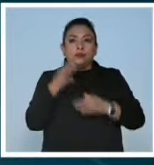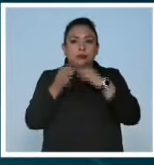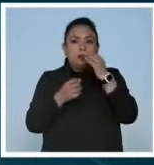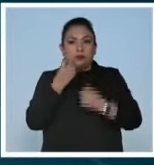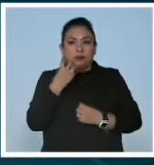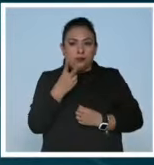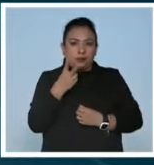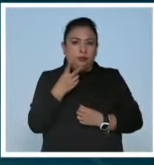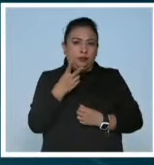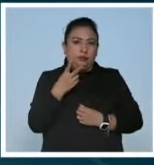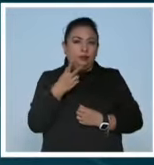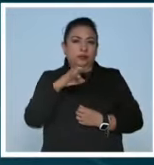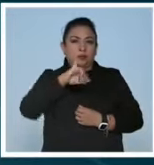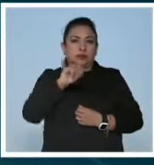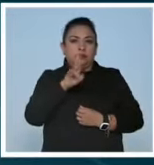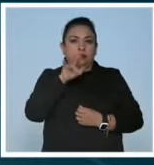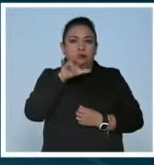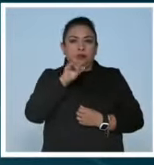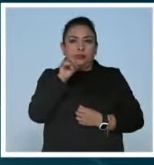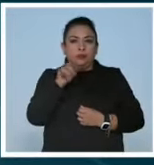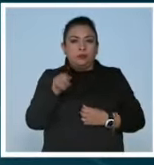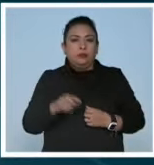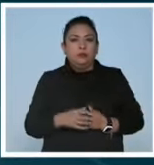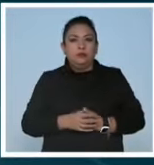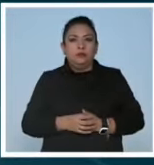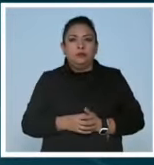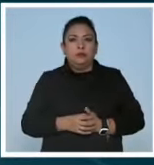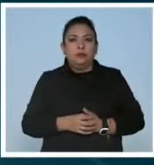Noticias 22, Julio López.